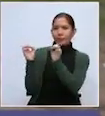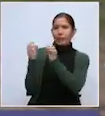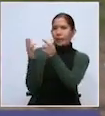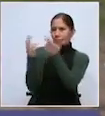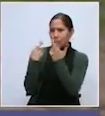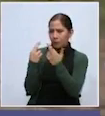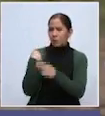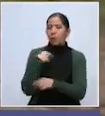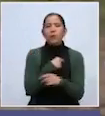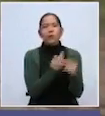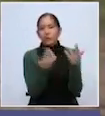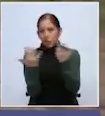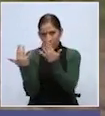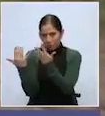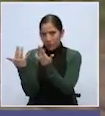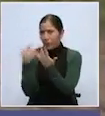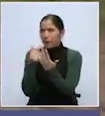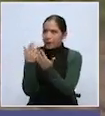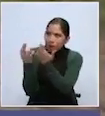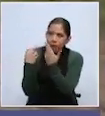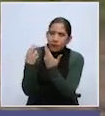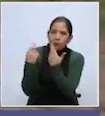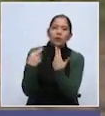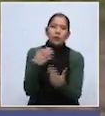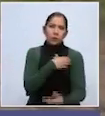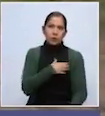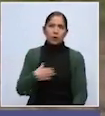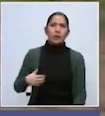en la espera, ¿no? Aquí siempre